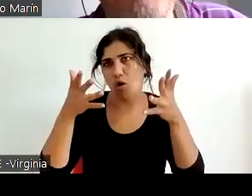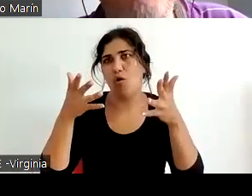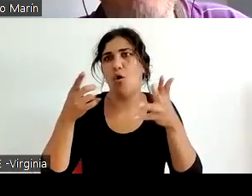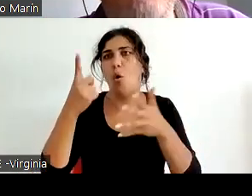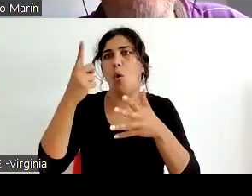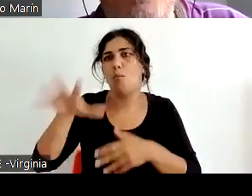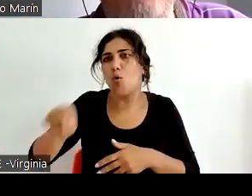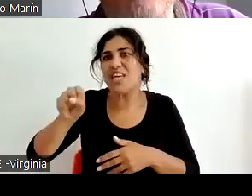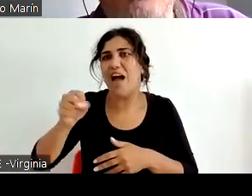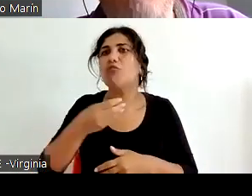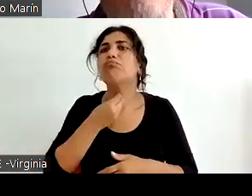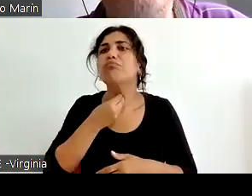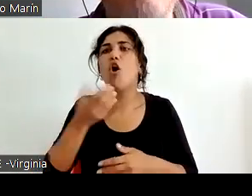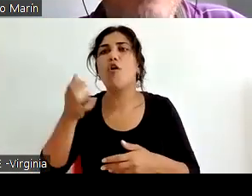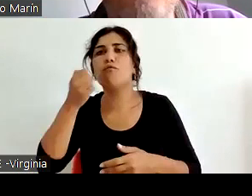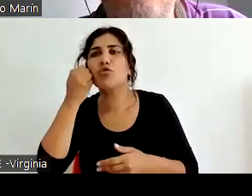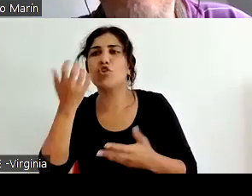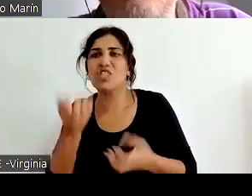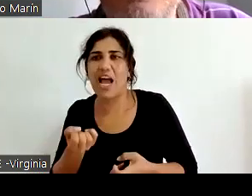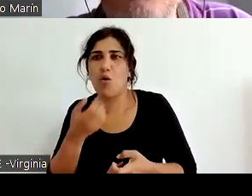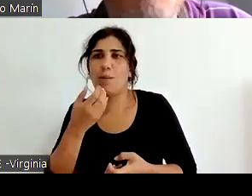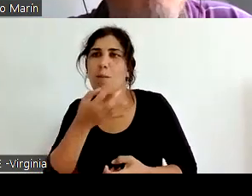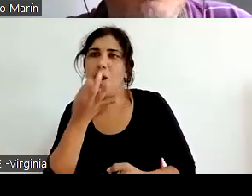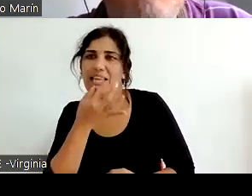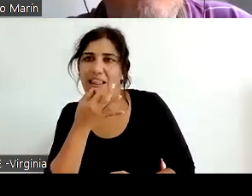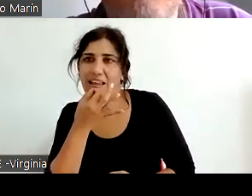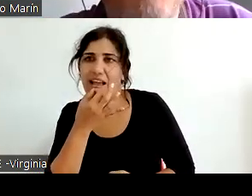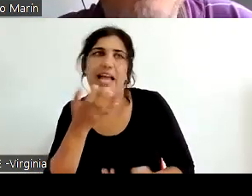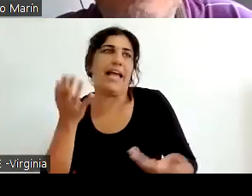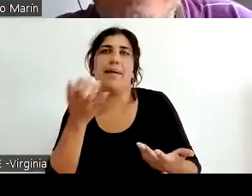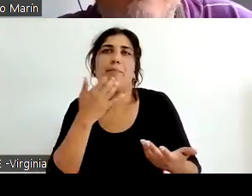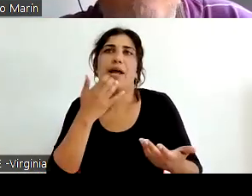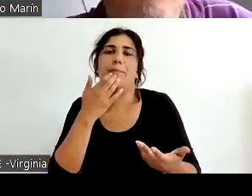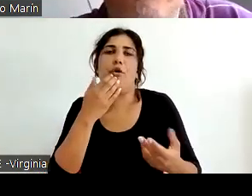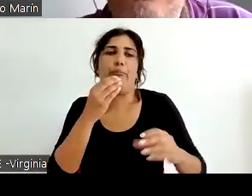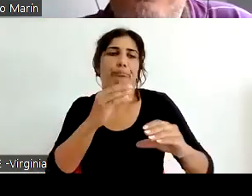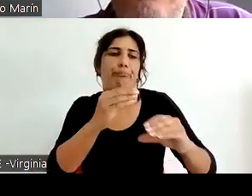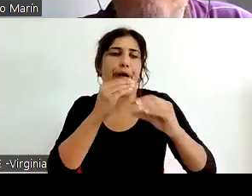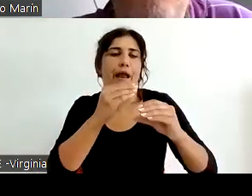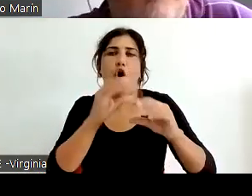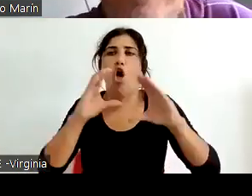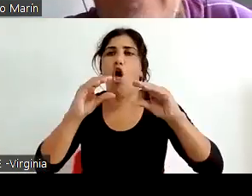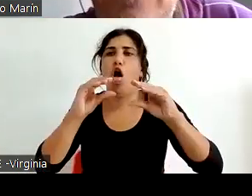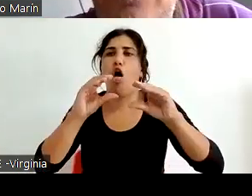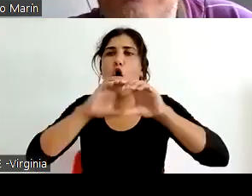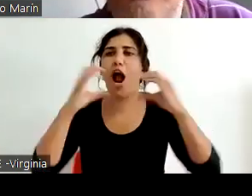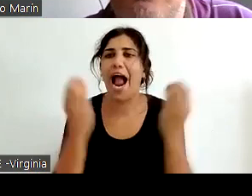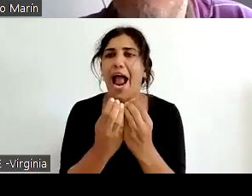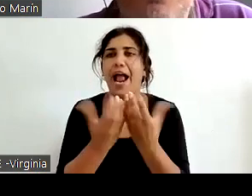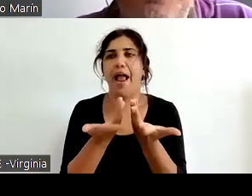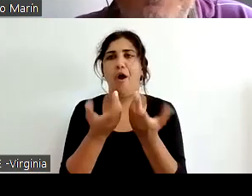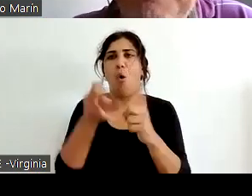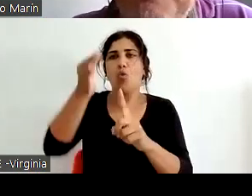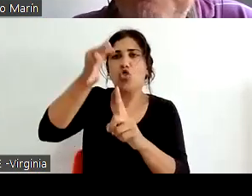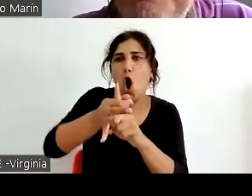puñado de frutos secos por la tarde que no comer, por ejemplo, bollería o unos croissants o